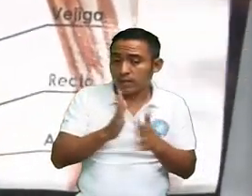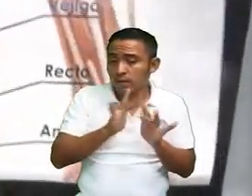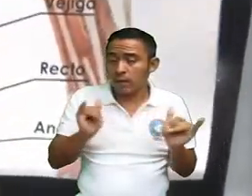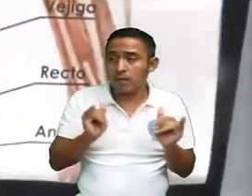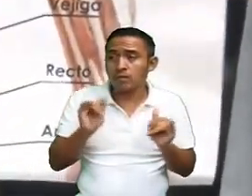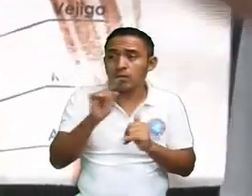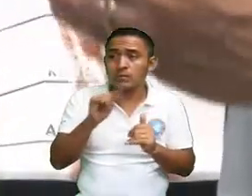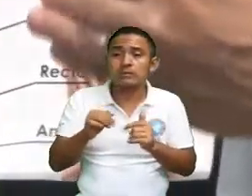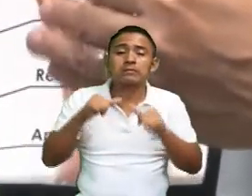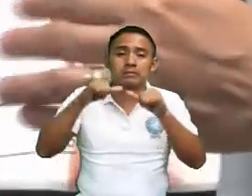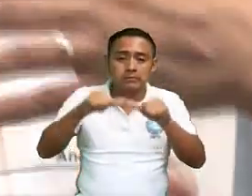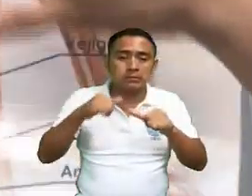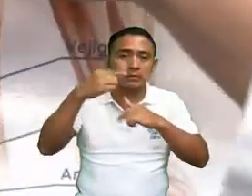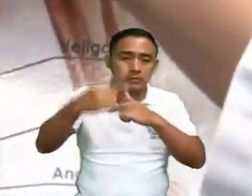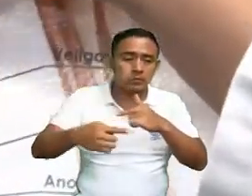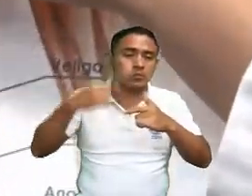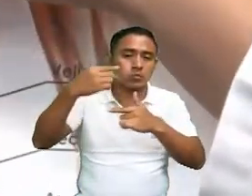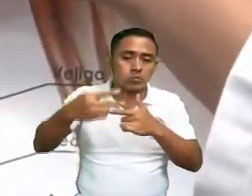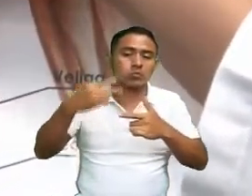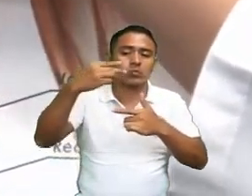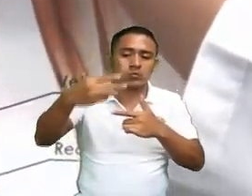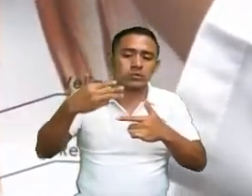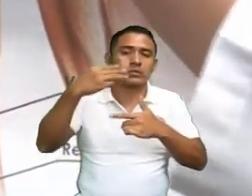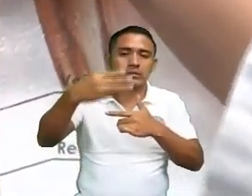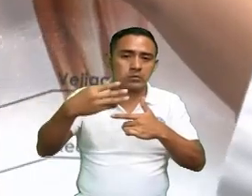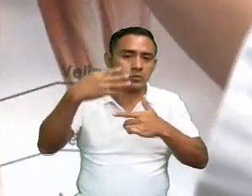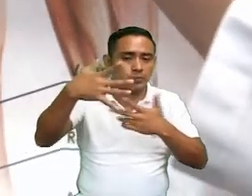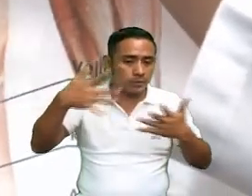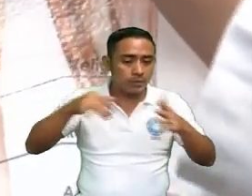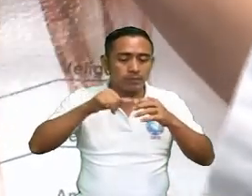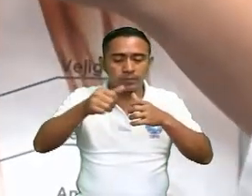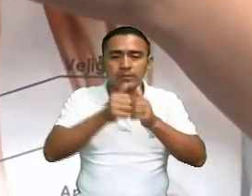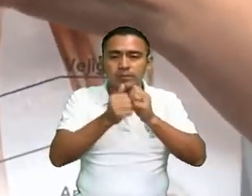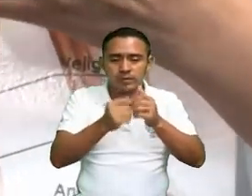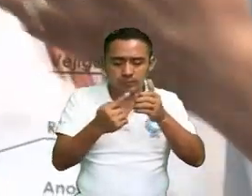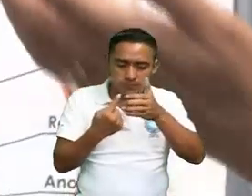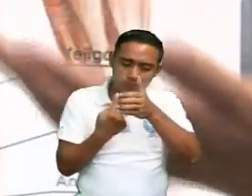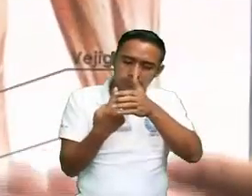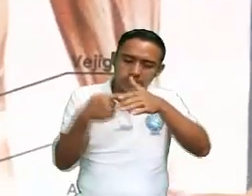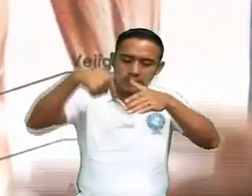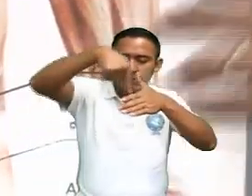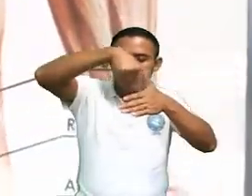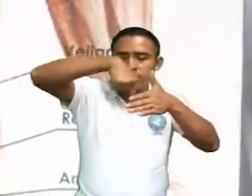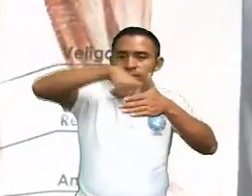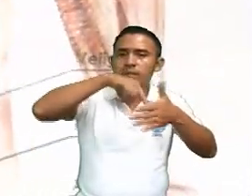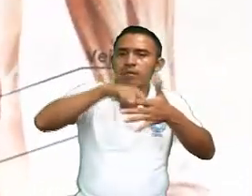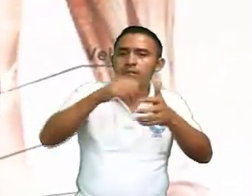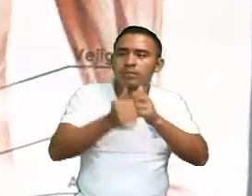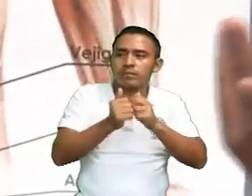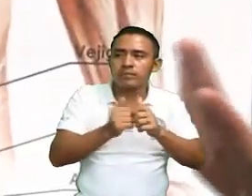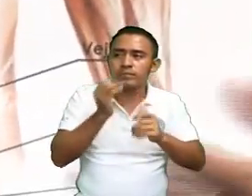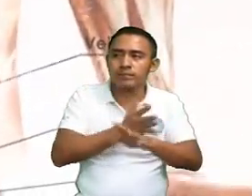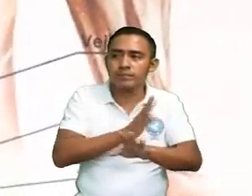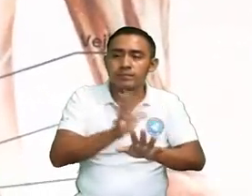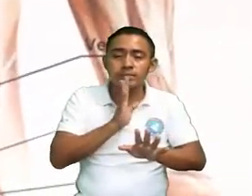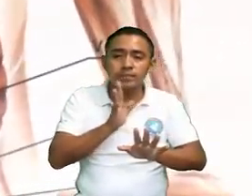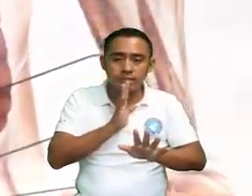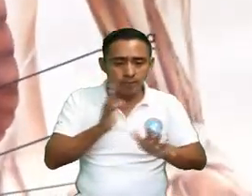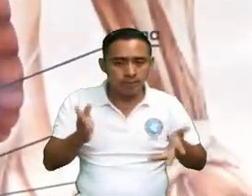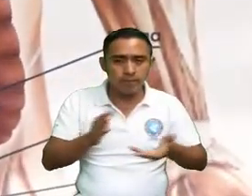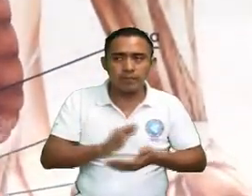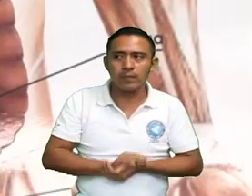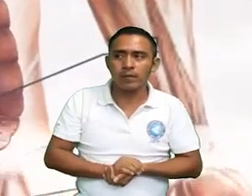que de forma consecutiva, esto va dañando y produciendo lesiones. ¿Qué tipo de lesiones? Que era lo que estábamos conversando